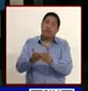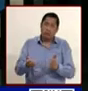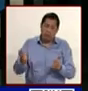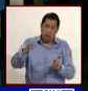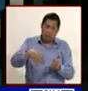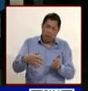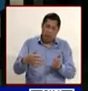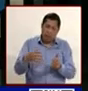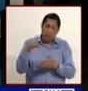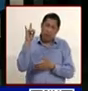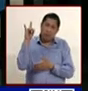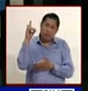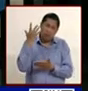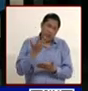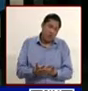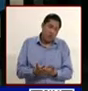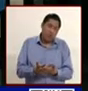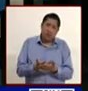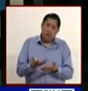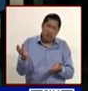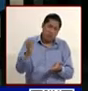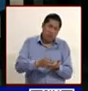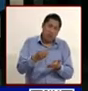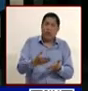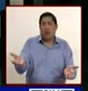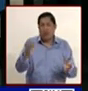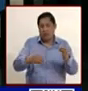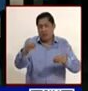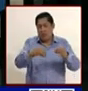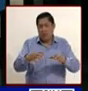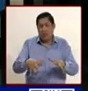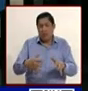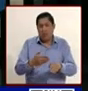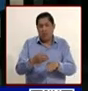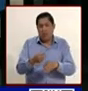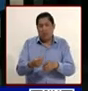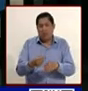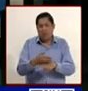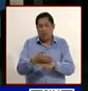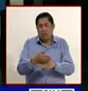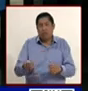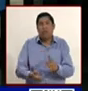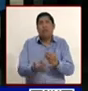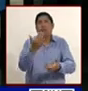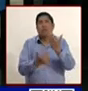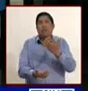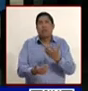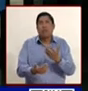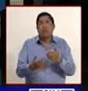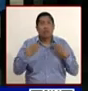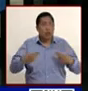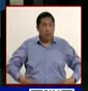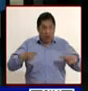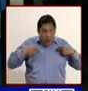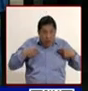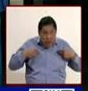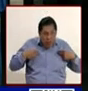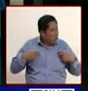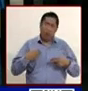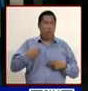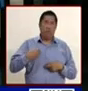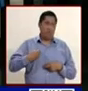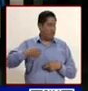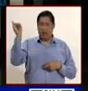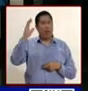ponen suyos, qué sé yo, algunas otras cosas. ¿Con relación a esto? ¿Humanos? No, jamás. Eso ya vuelve a